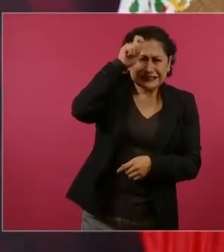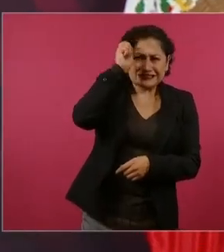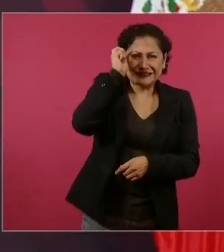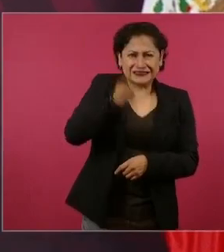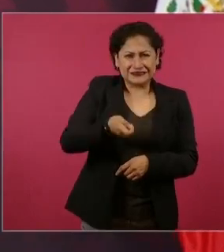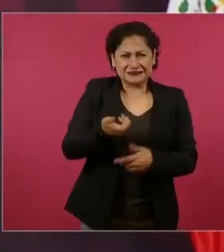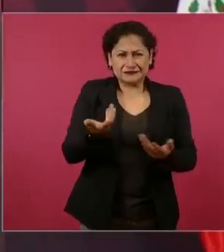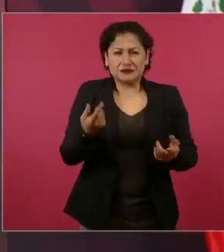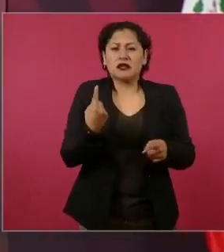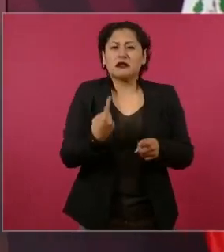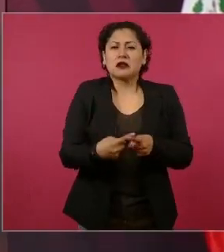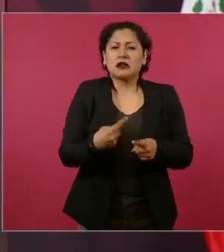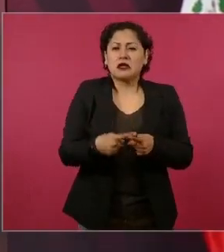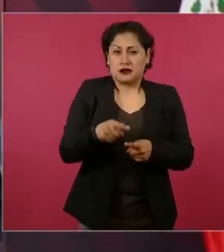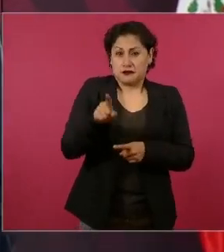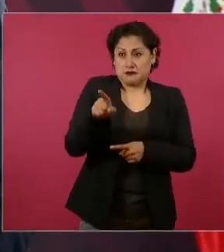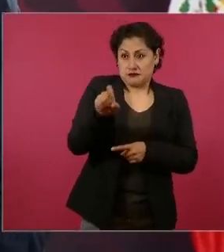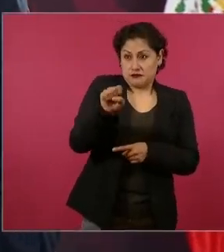Sarmiento,